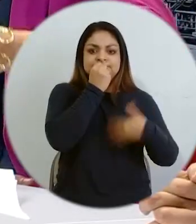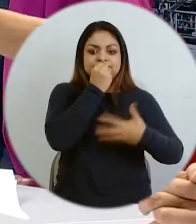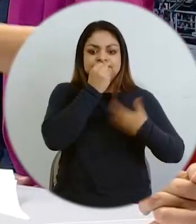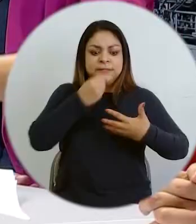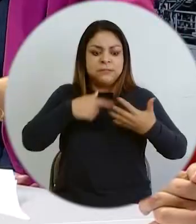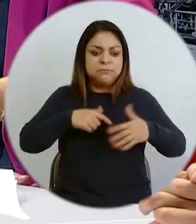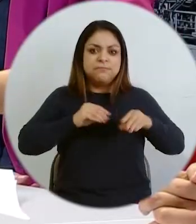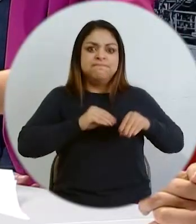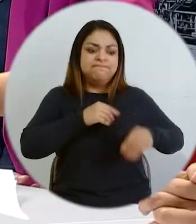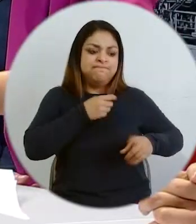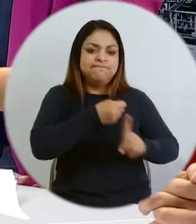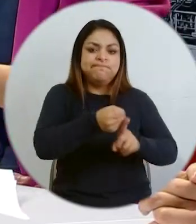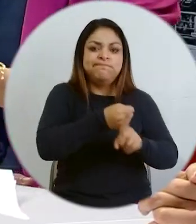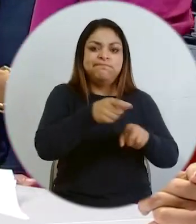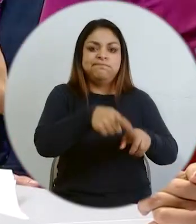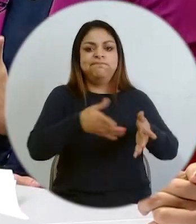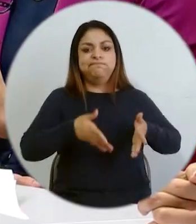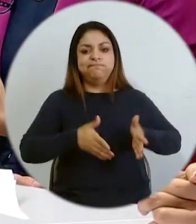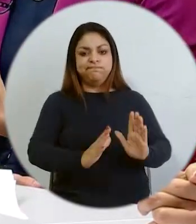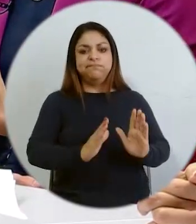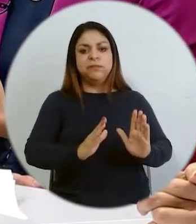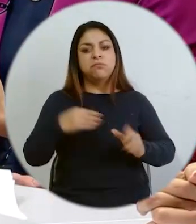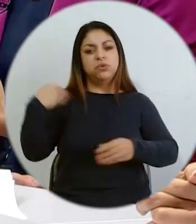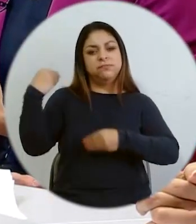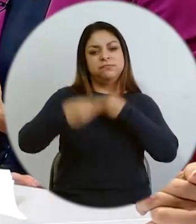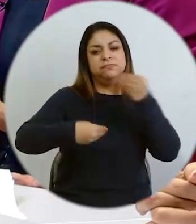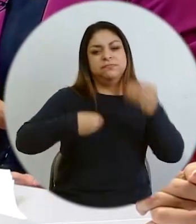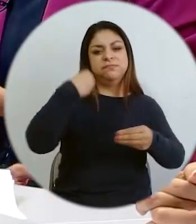intergeneracional de esta violencia. Condiciones